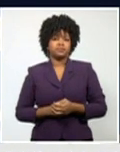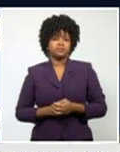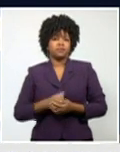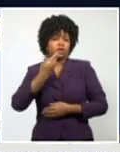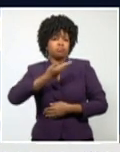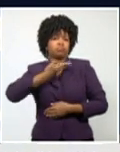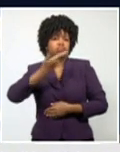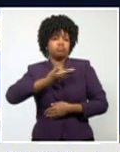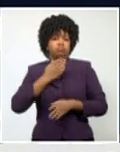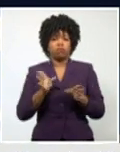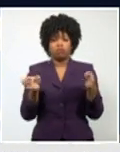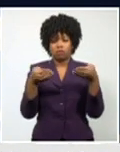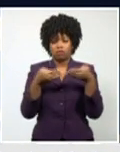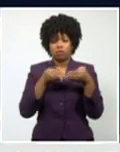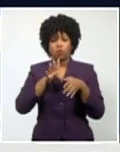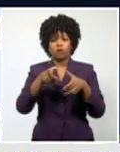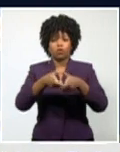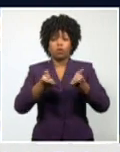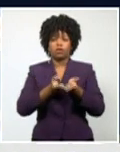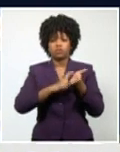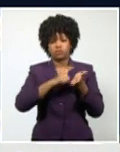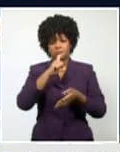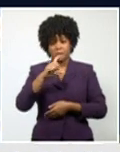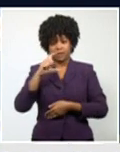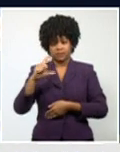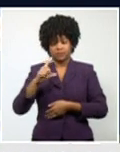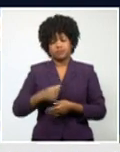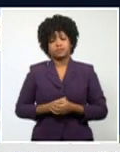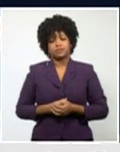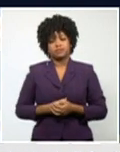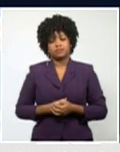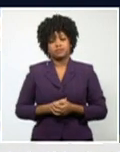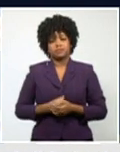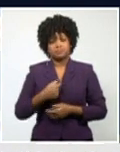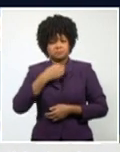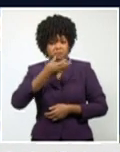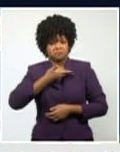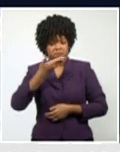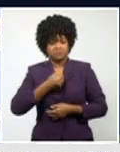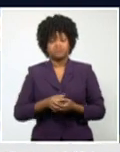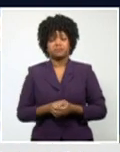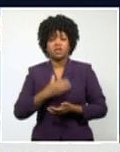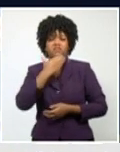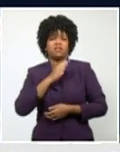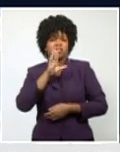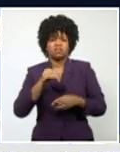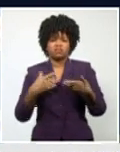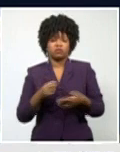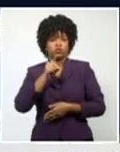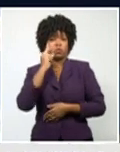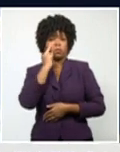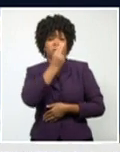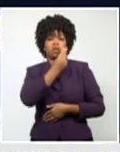del cuarto congreso del Partido Comunista de Cuba, y cito: "Tú, Martí, no fuiste jamás vencido el